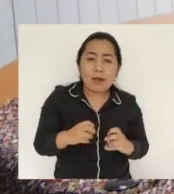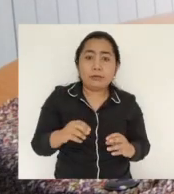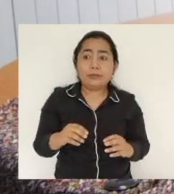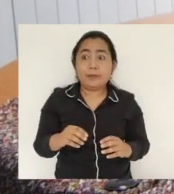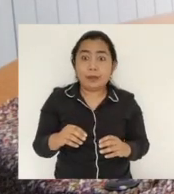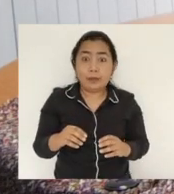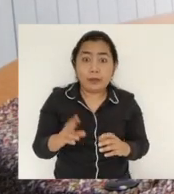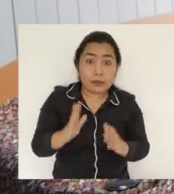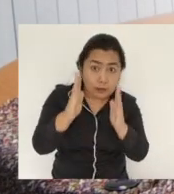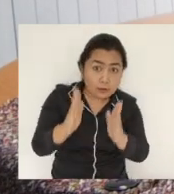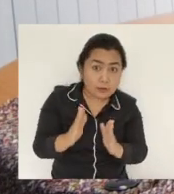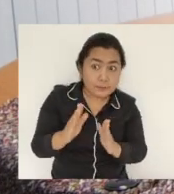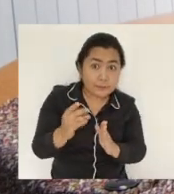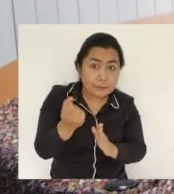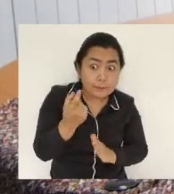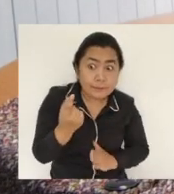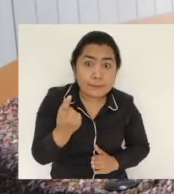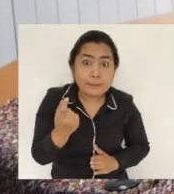¿Me siguen hasta ahí?